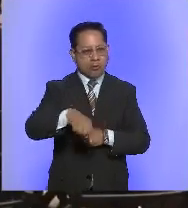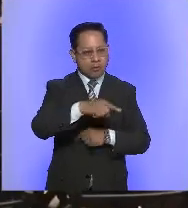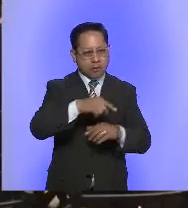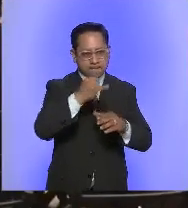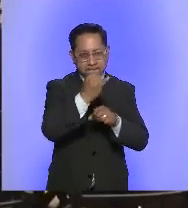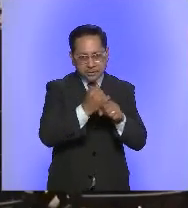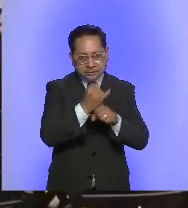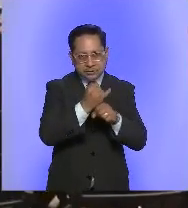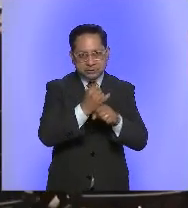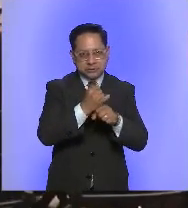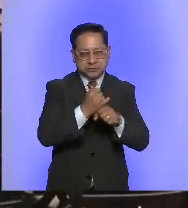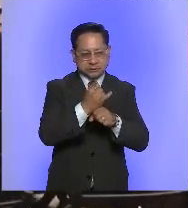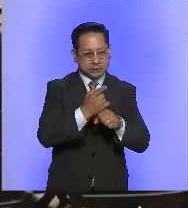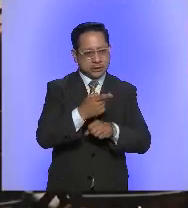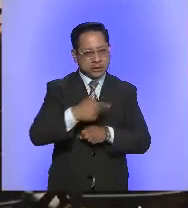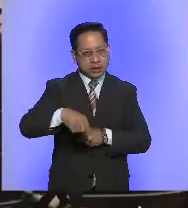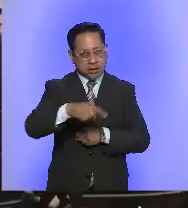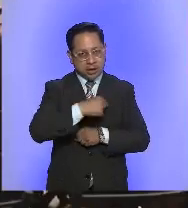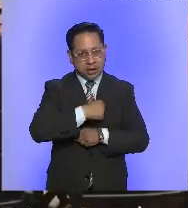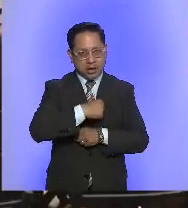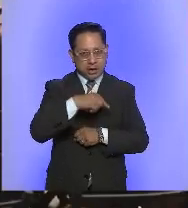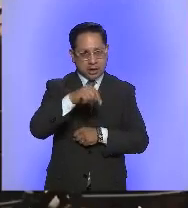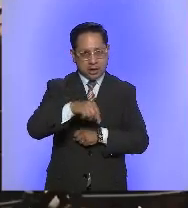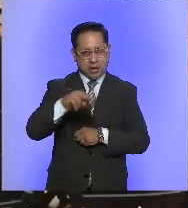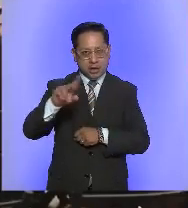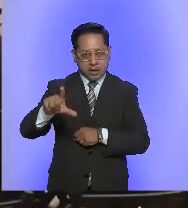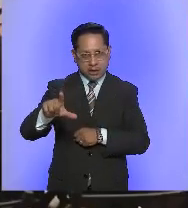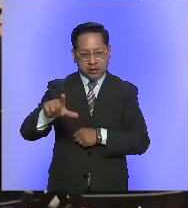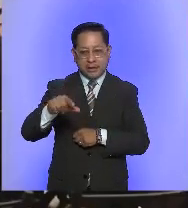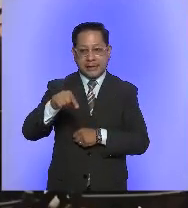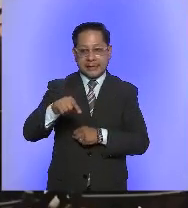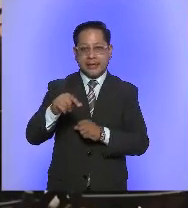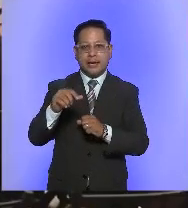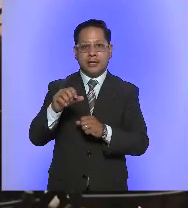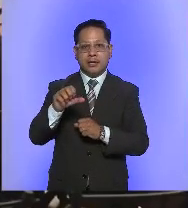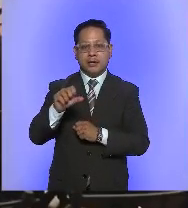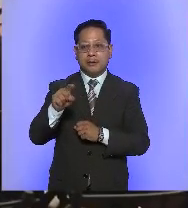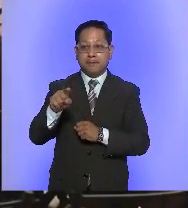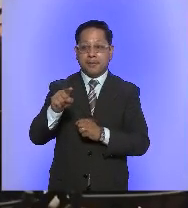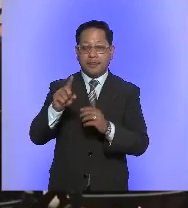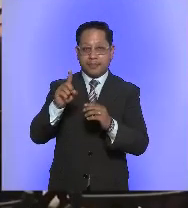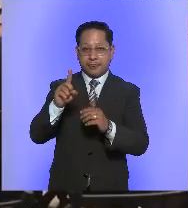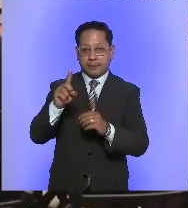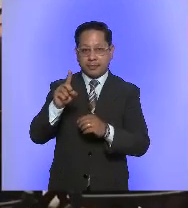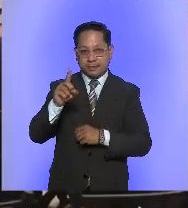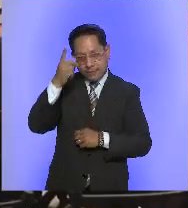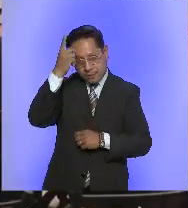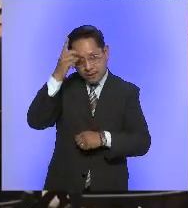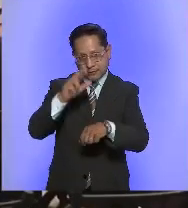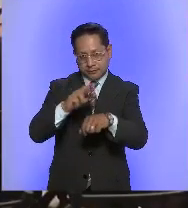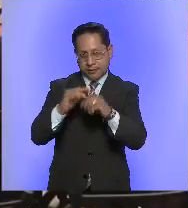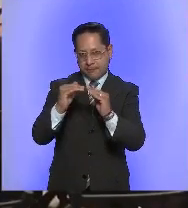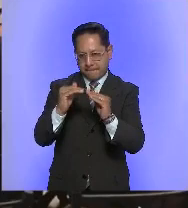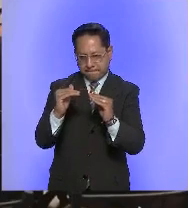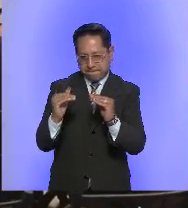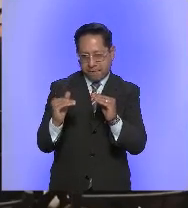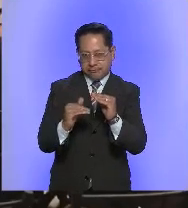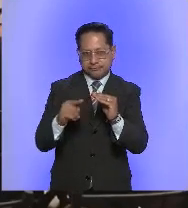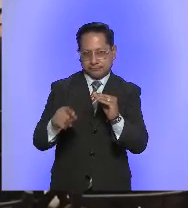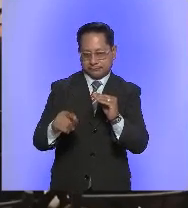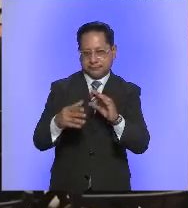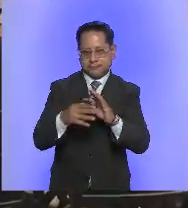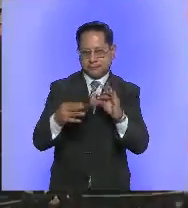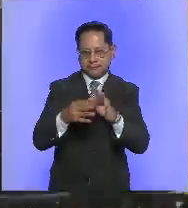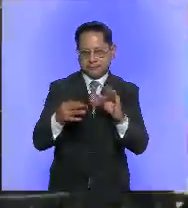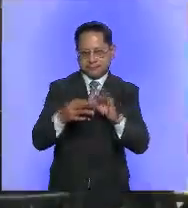se desempeña como subdirectora de Responsabilidad Social y Sustentabilidad de la Facultad de Derecho y Criminología de la